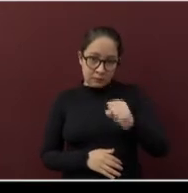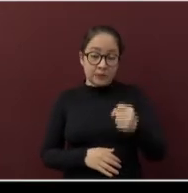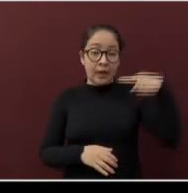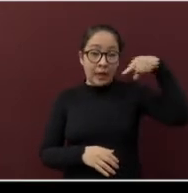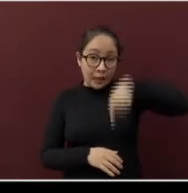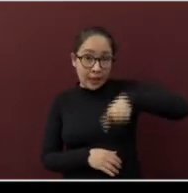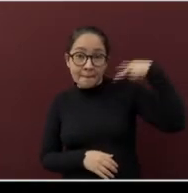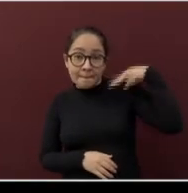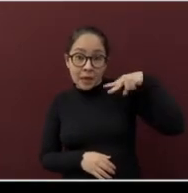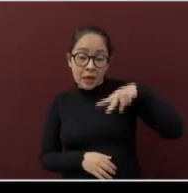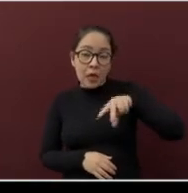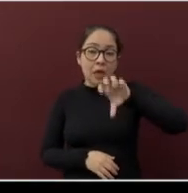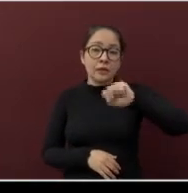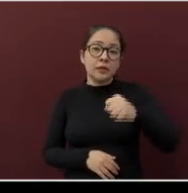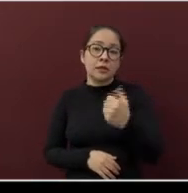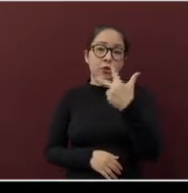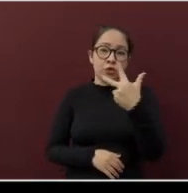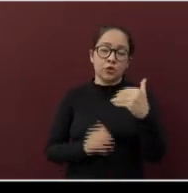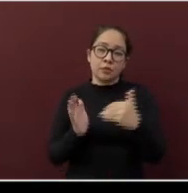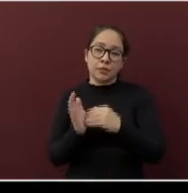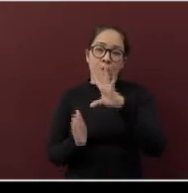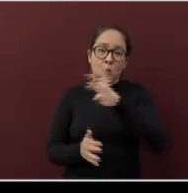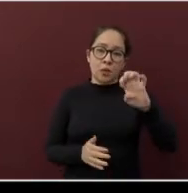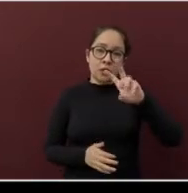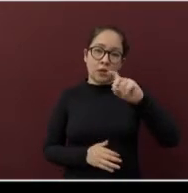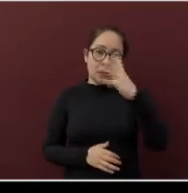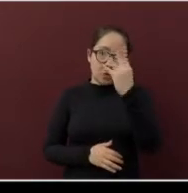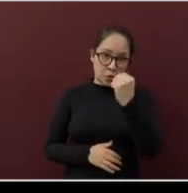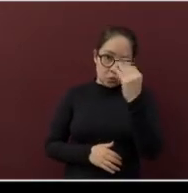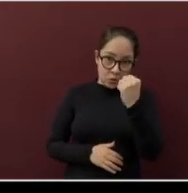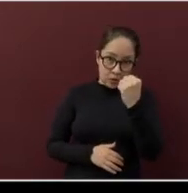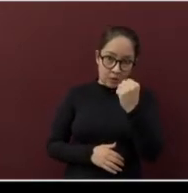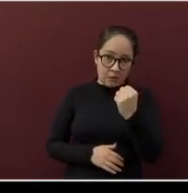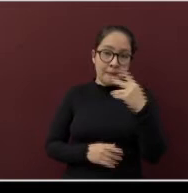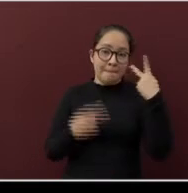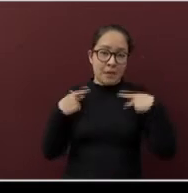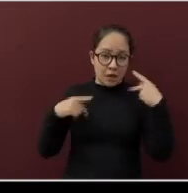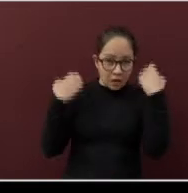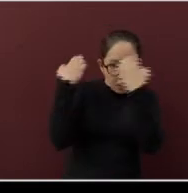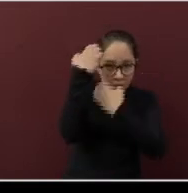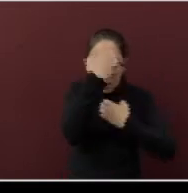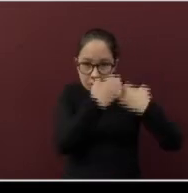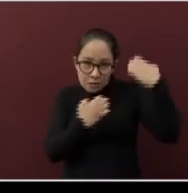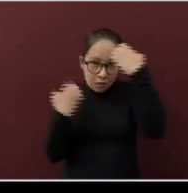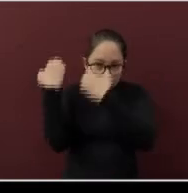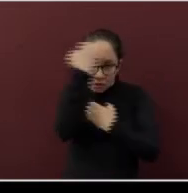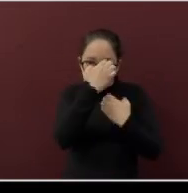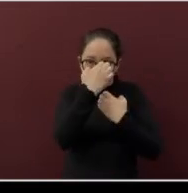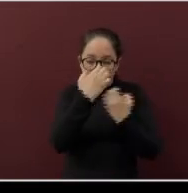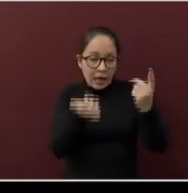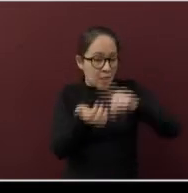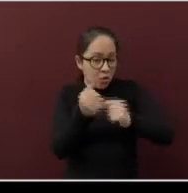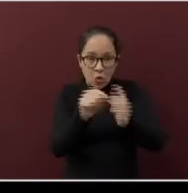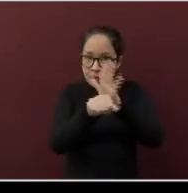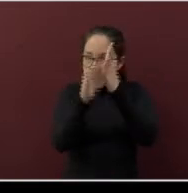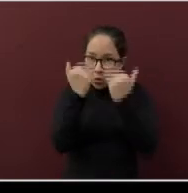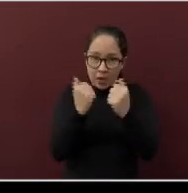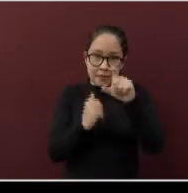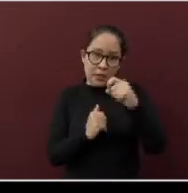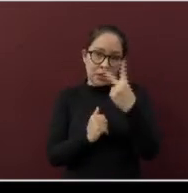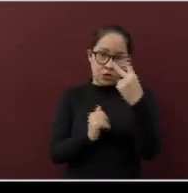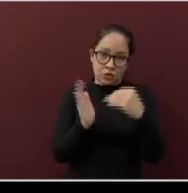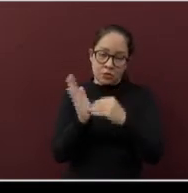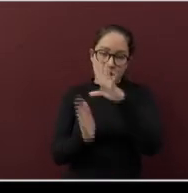son 68 mil 439 los casos estudiados con resultado negativo 22 mil